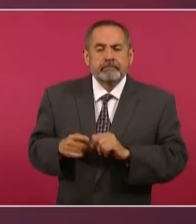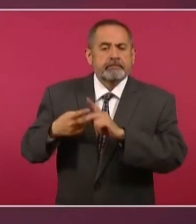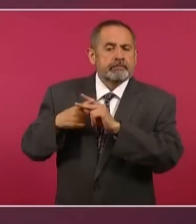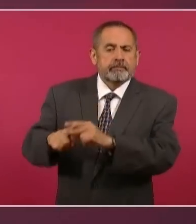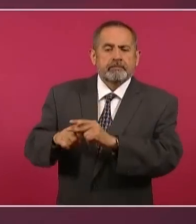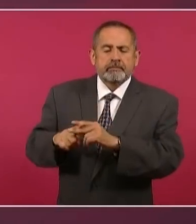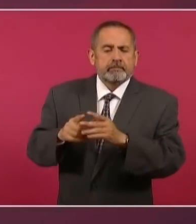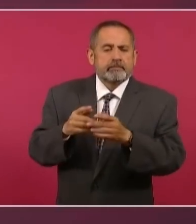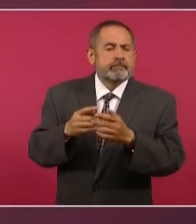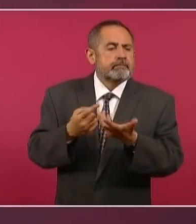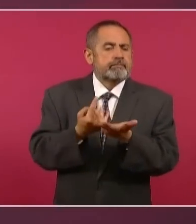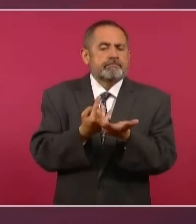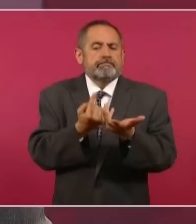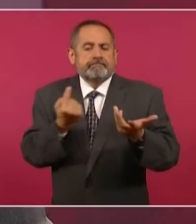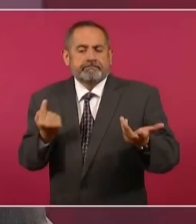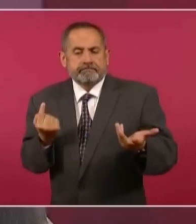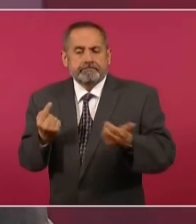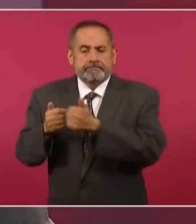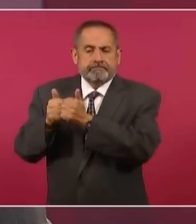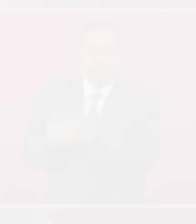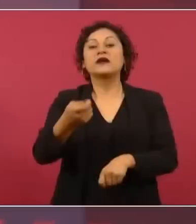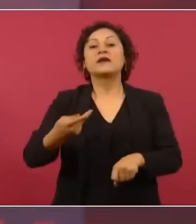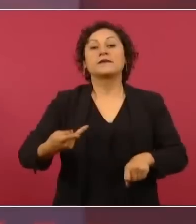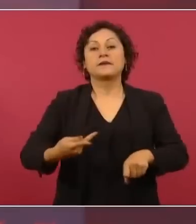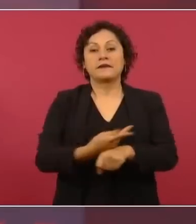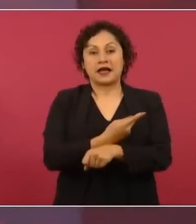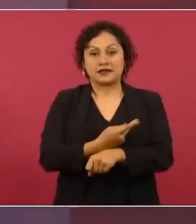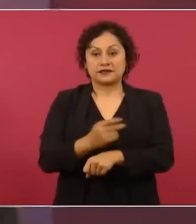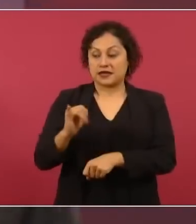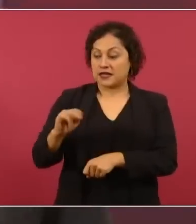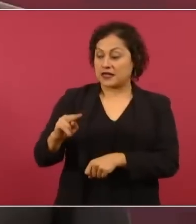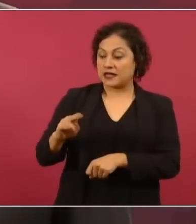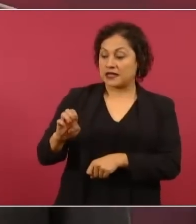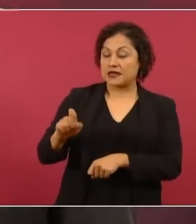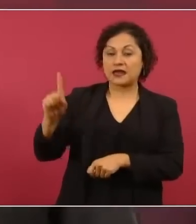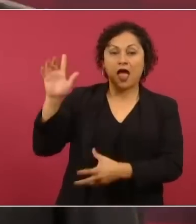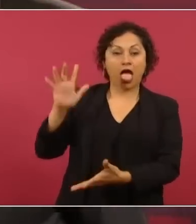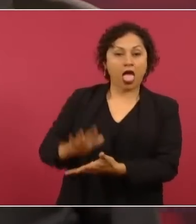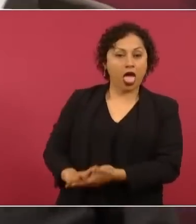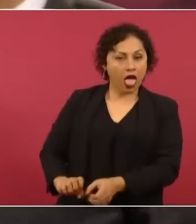de aislamiento y se trasladó a la Ciudad de México. El secretario se